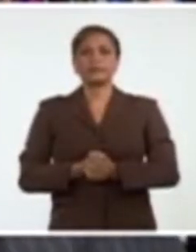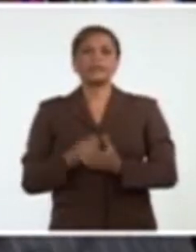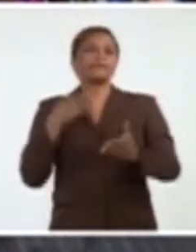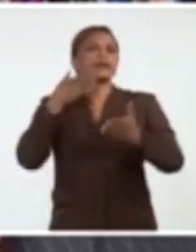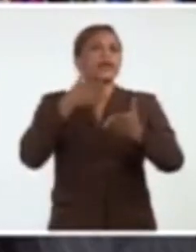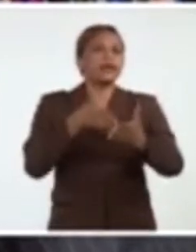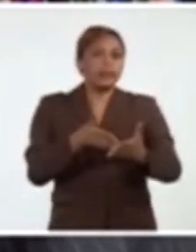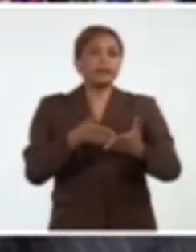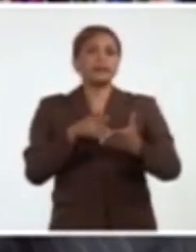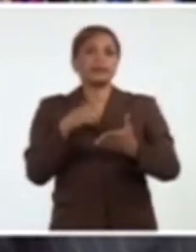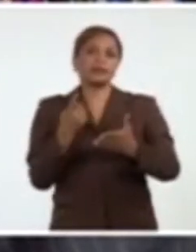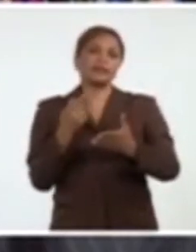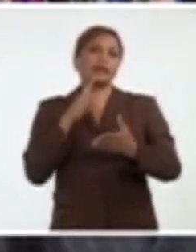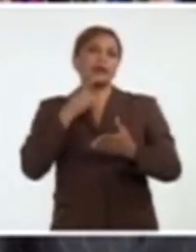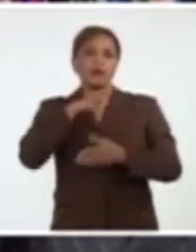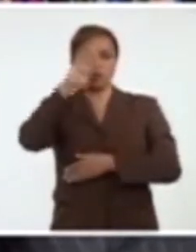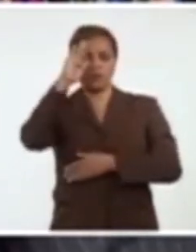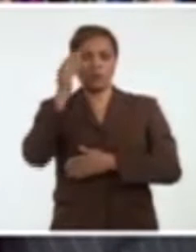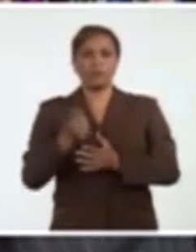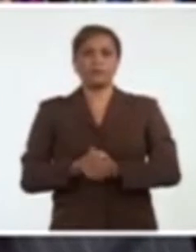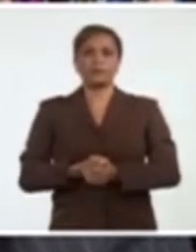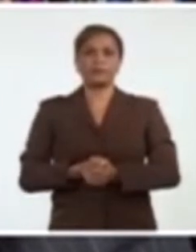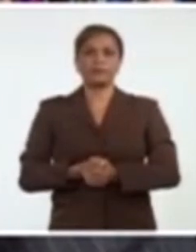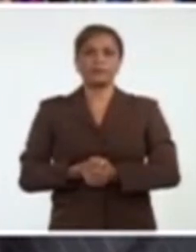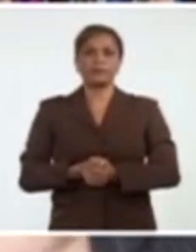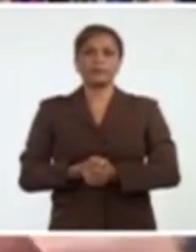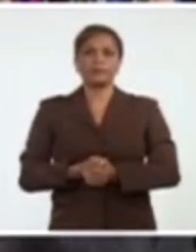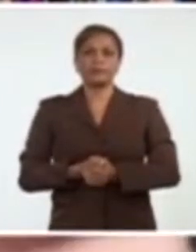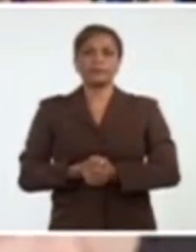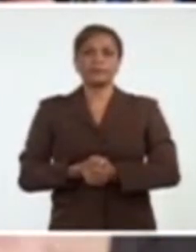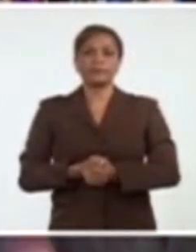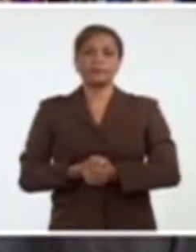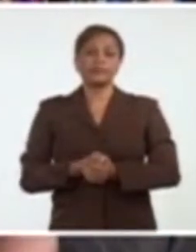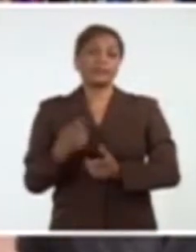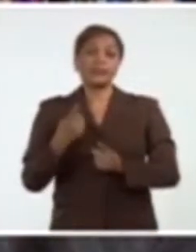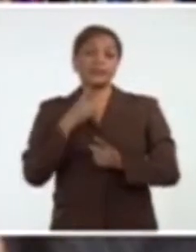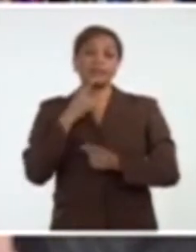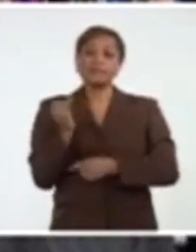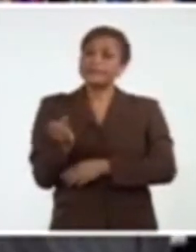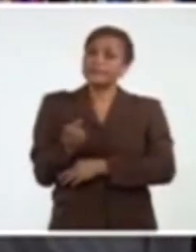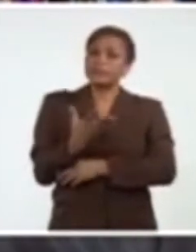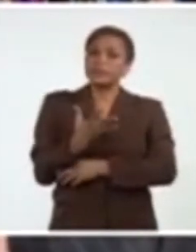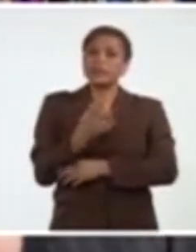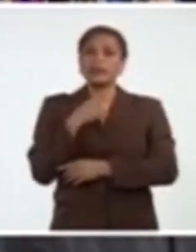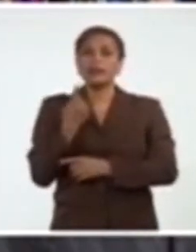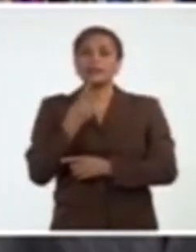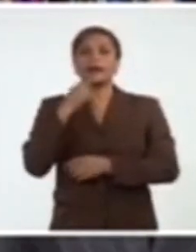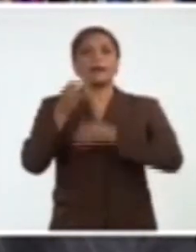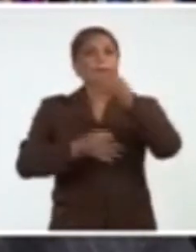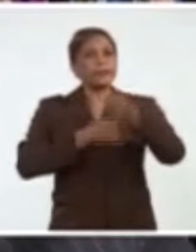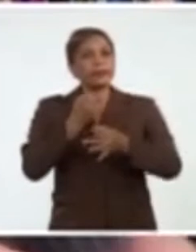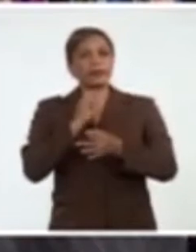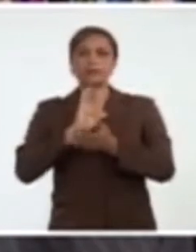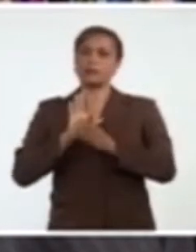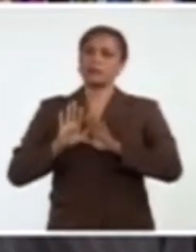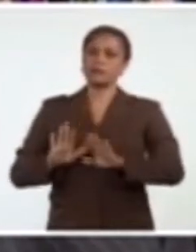hacer rendir cuentas. Paya citó a Michelle Bachelet, alto comisario de la ONU para